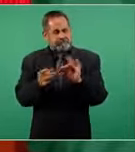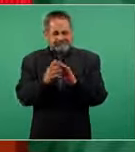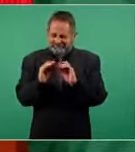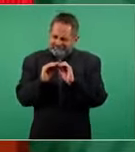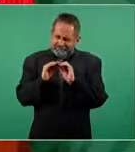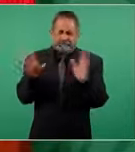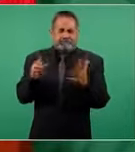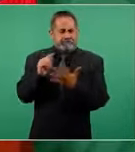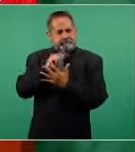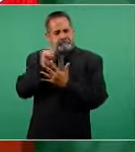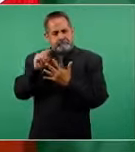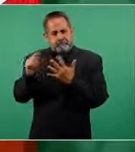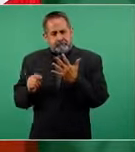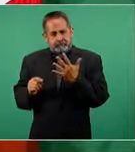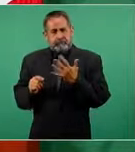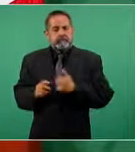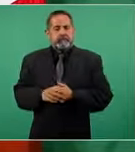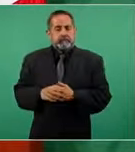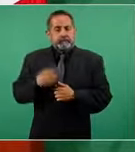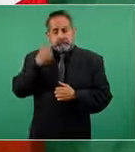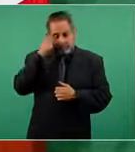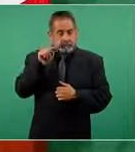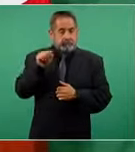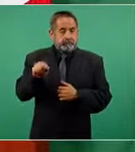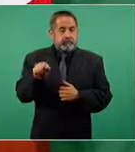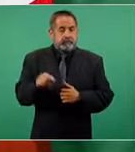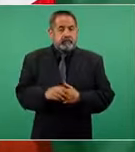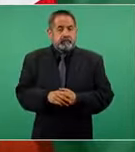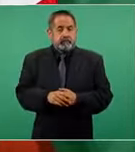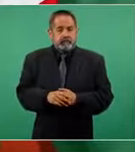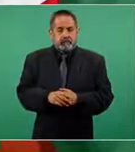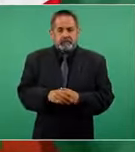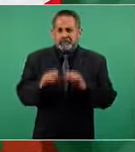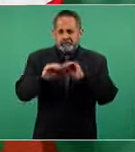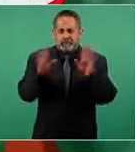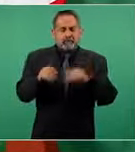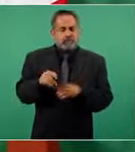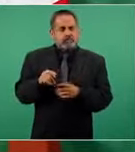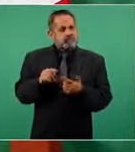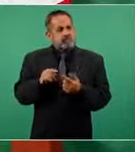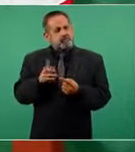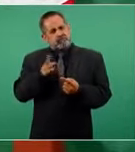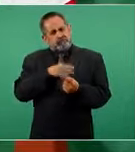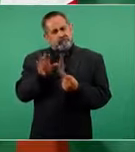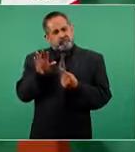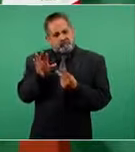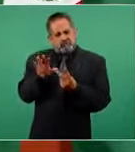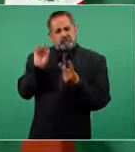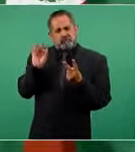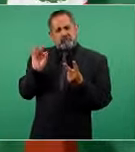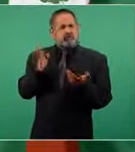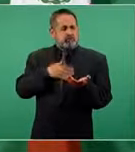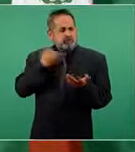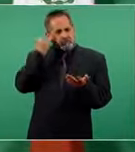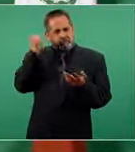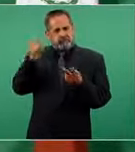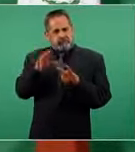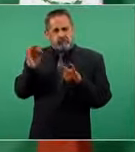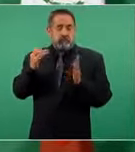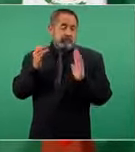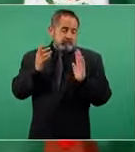detallar más para que se entienda que es una opción, es una muy buena alternativa, y